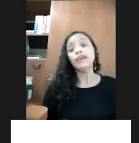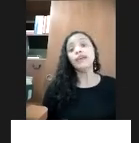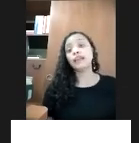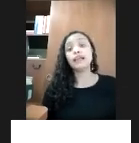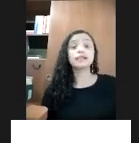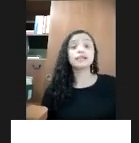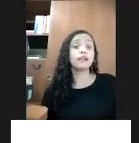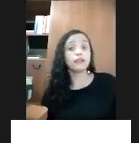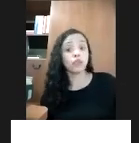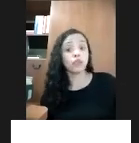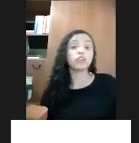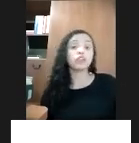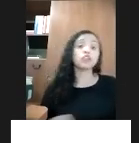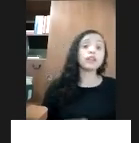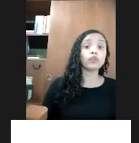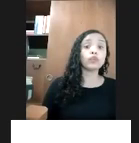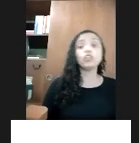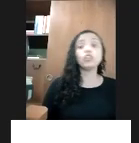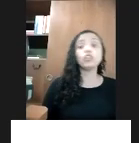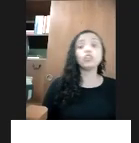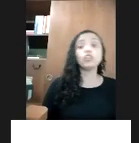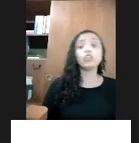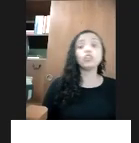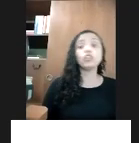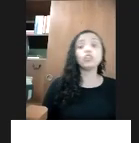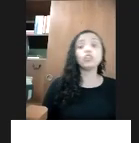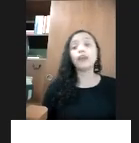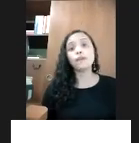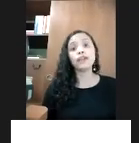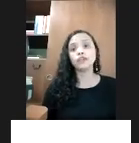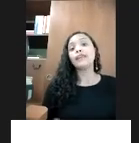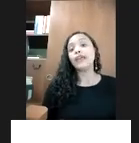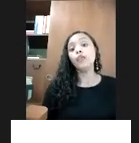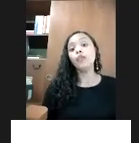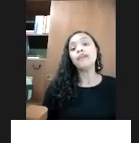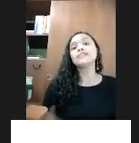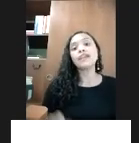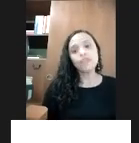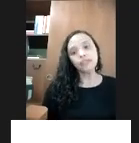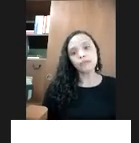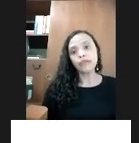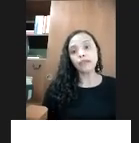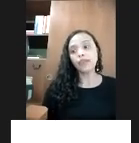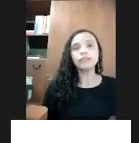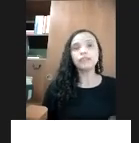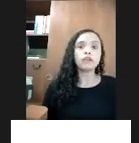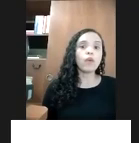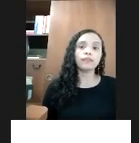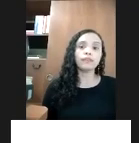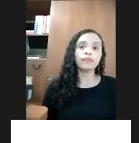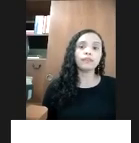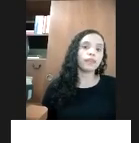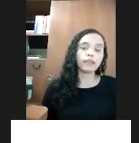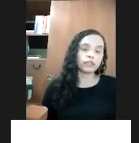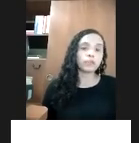que trasladarse de su habitación a la cocina o al baño, riesgos de ser víctimas de delincuentes,